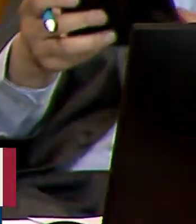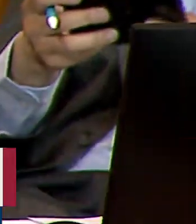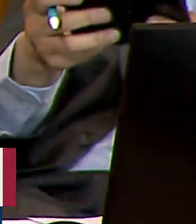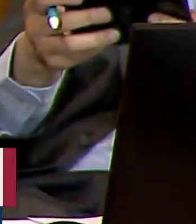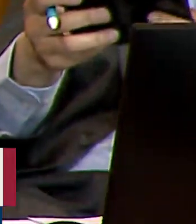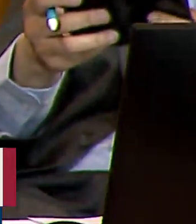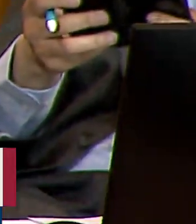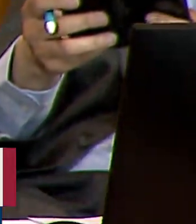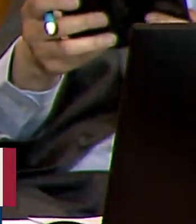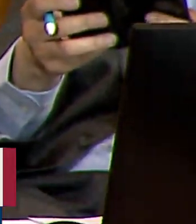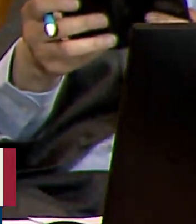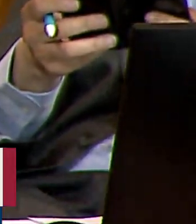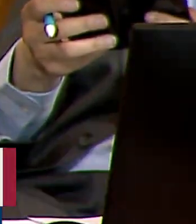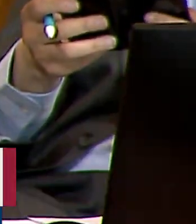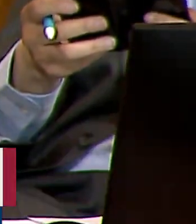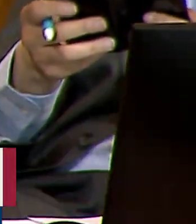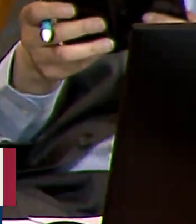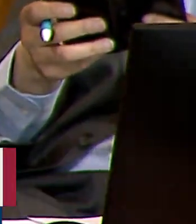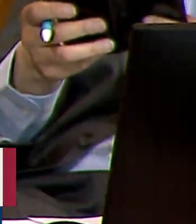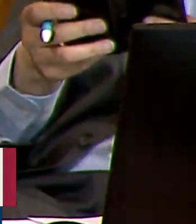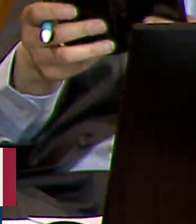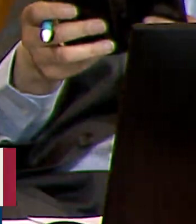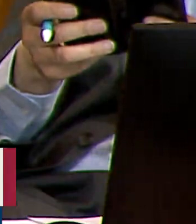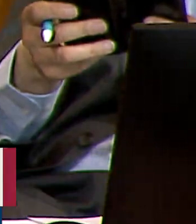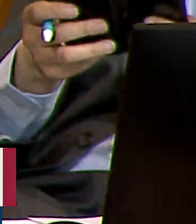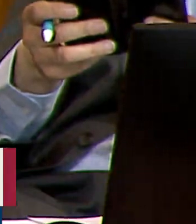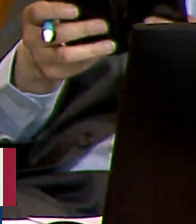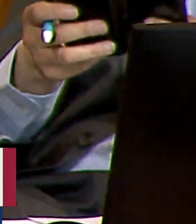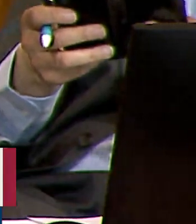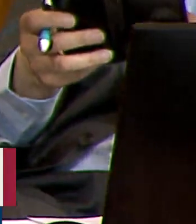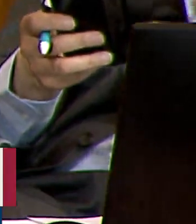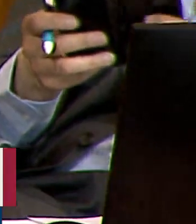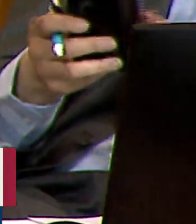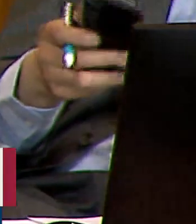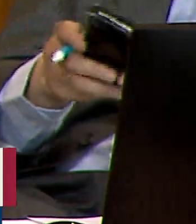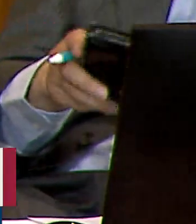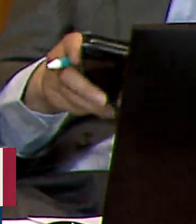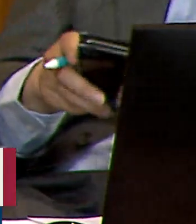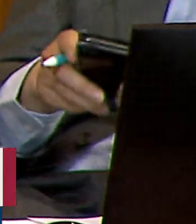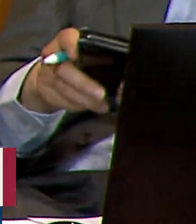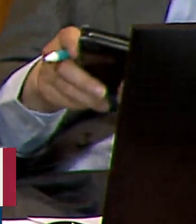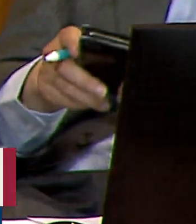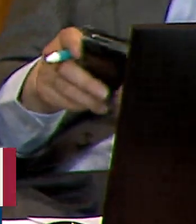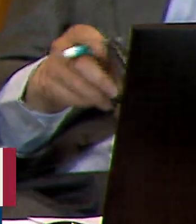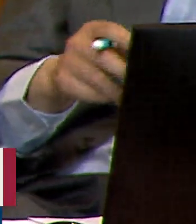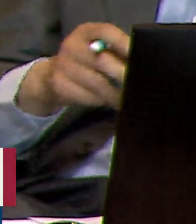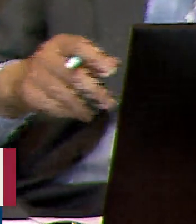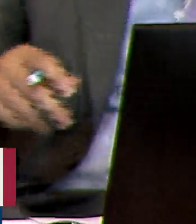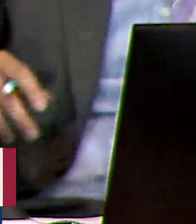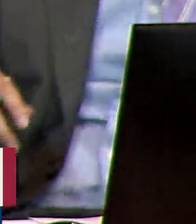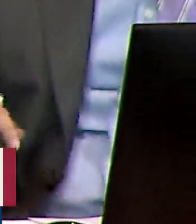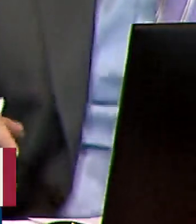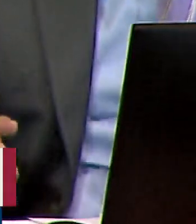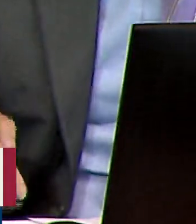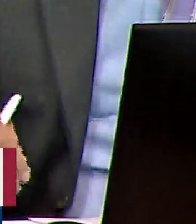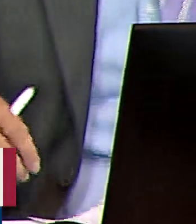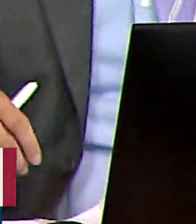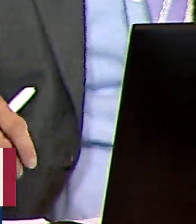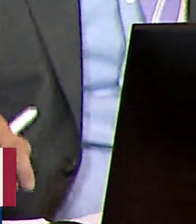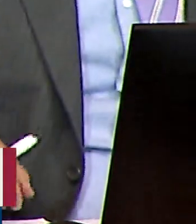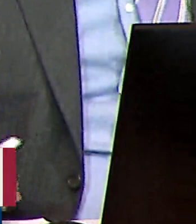Gracias, señor presidente. Saludar a los colegas y también al ministro y a su equipo. Cuando se presentó este